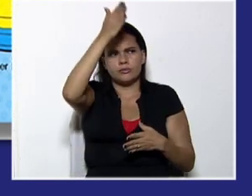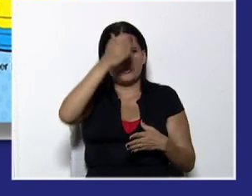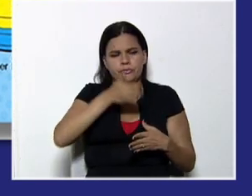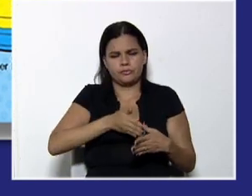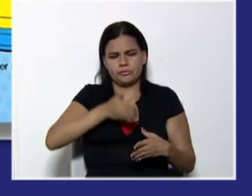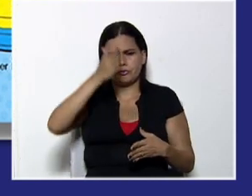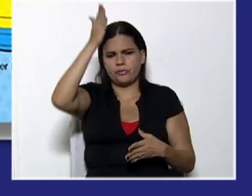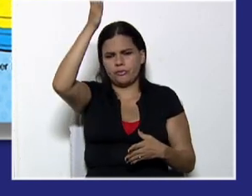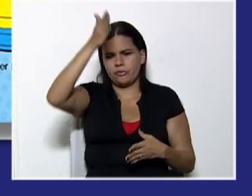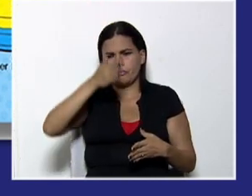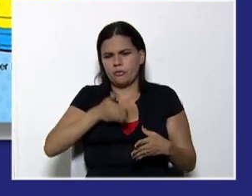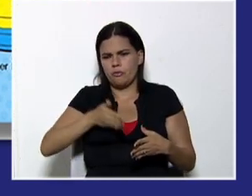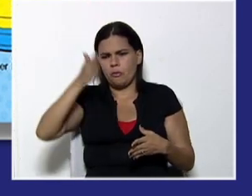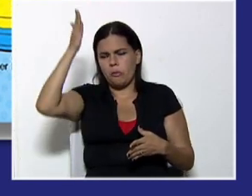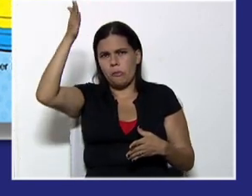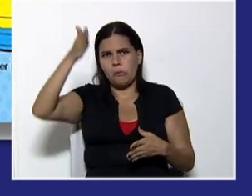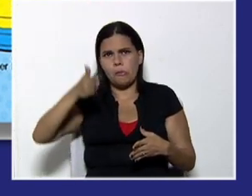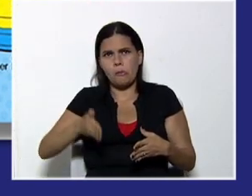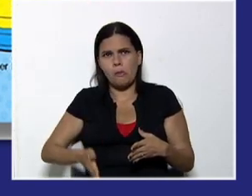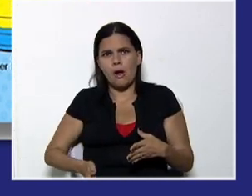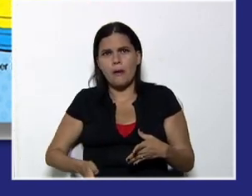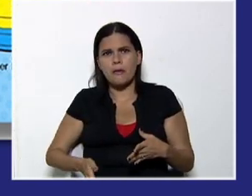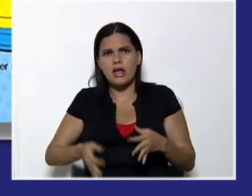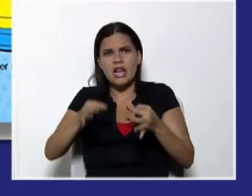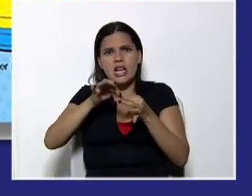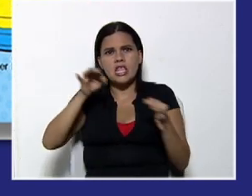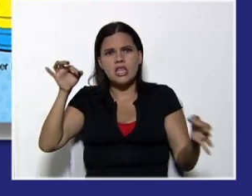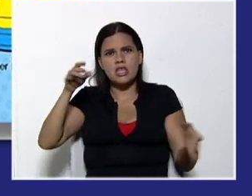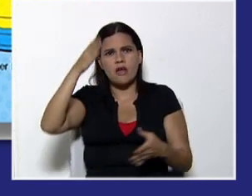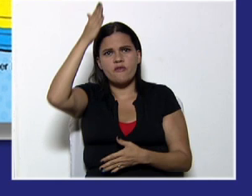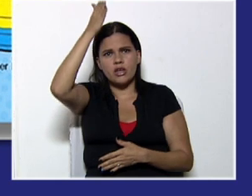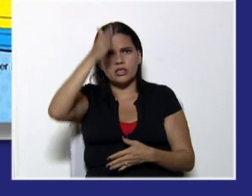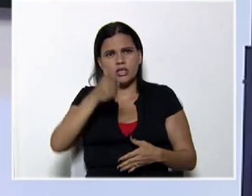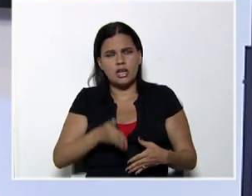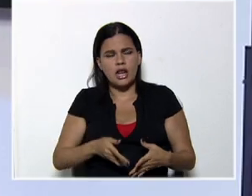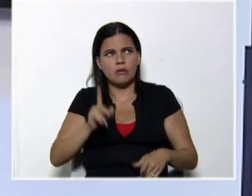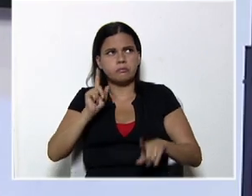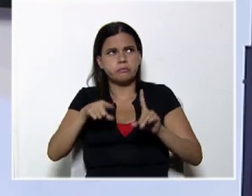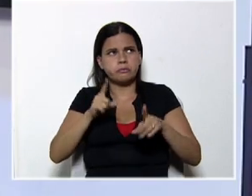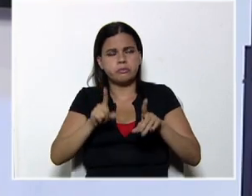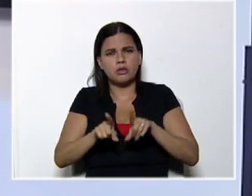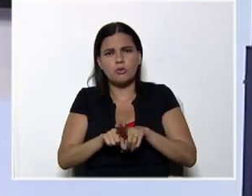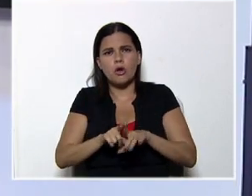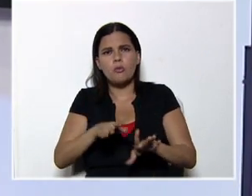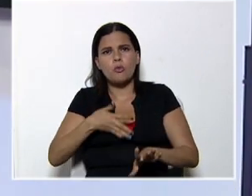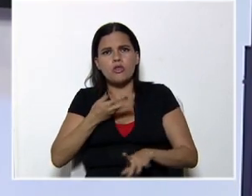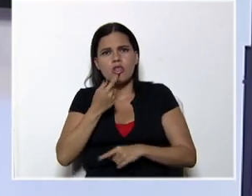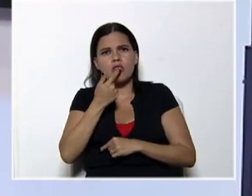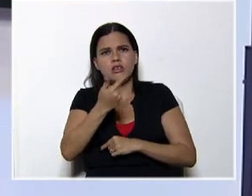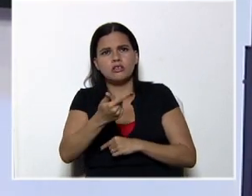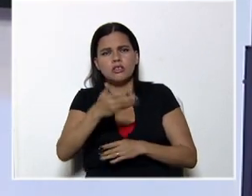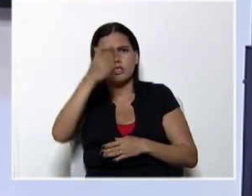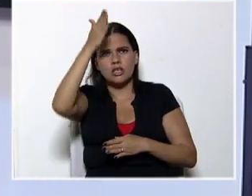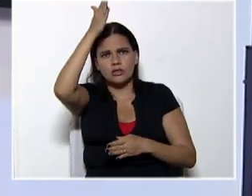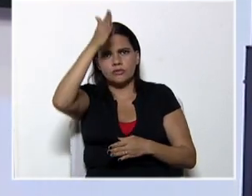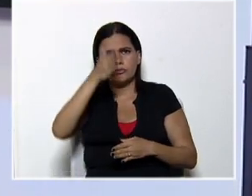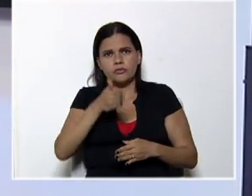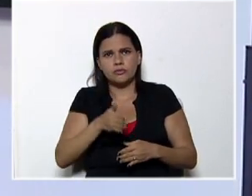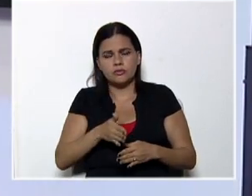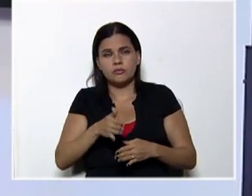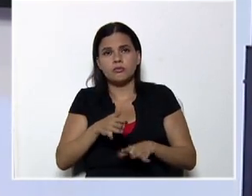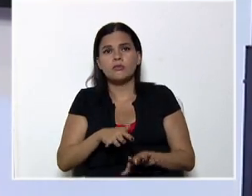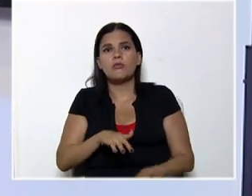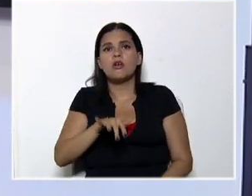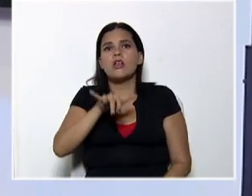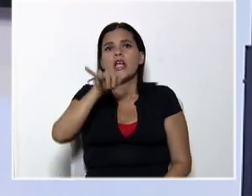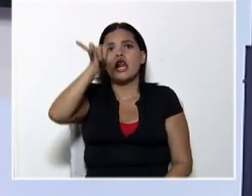meridianos, como son el eje de las Y, y son rectas paralelas que se ubican